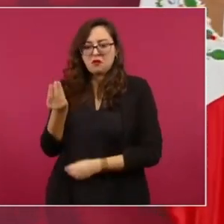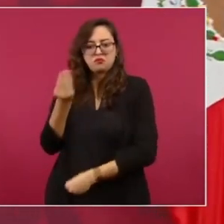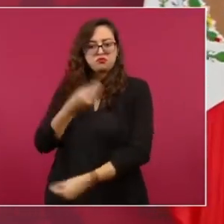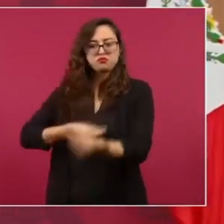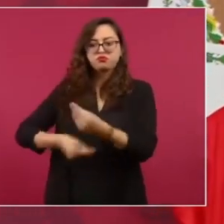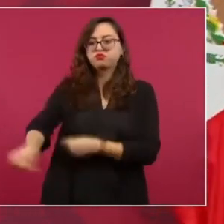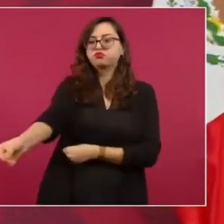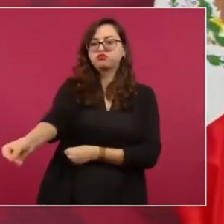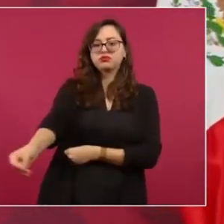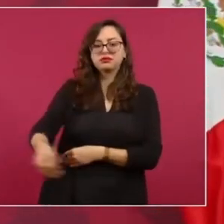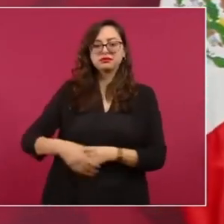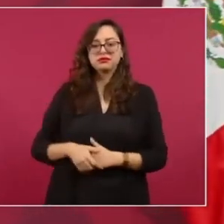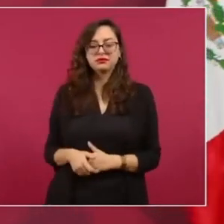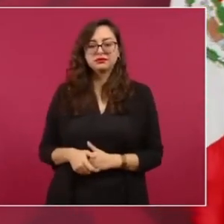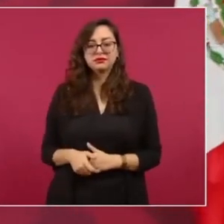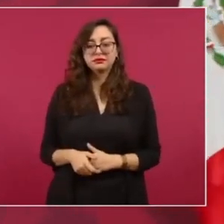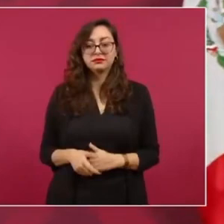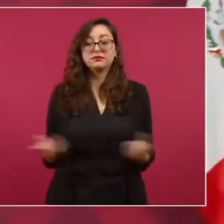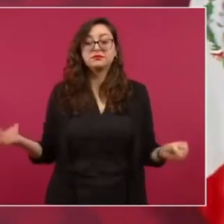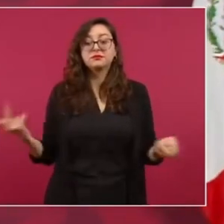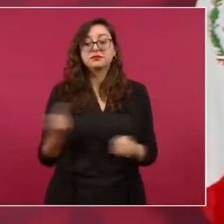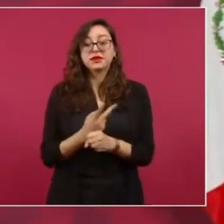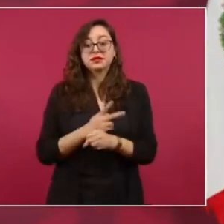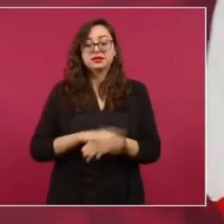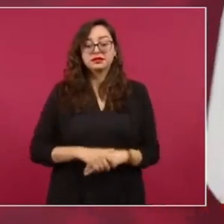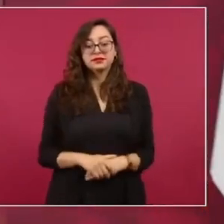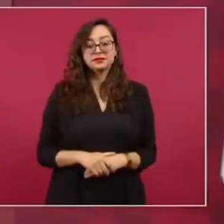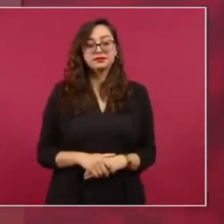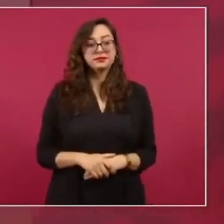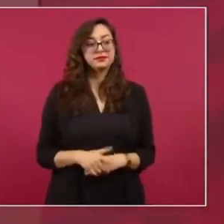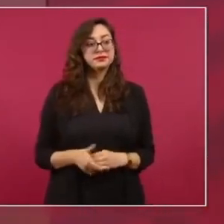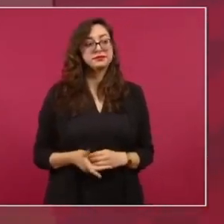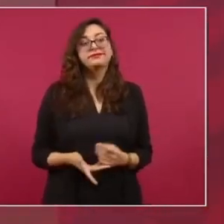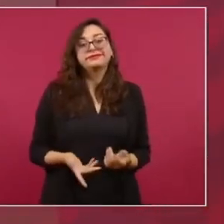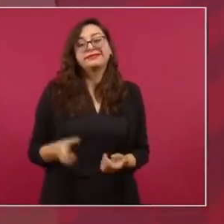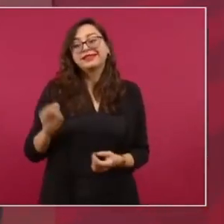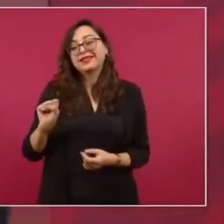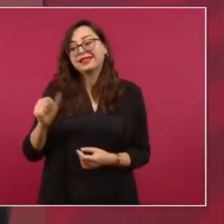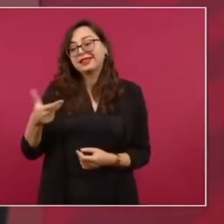Y nos ordena Hacienda